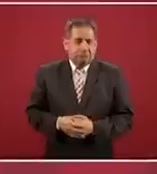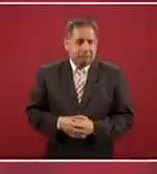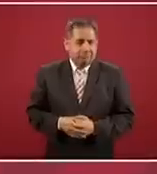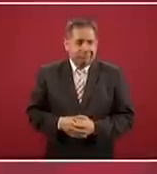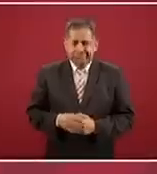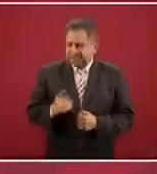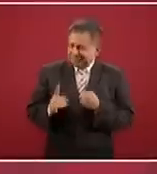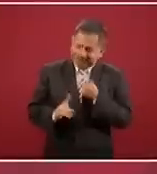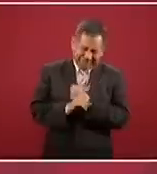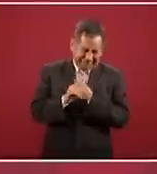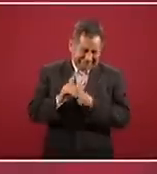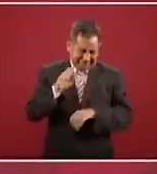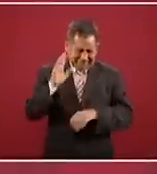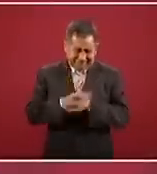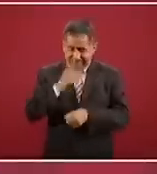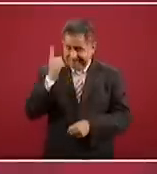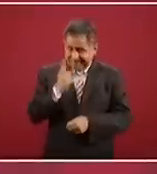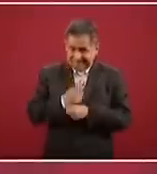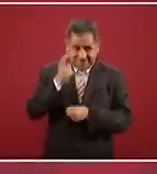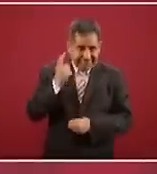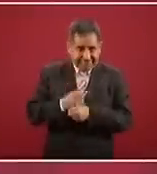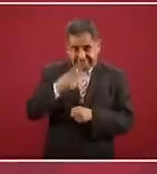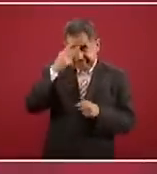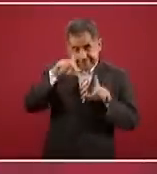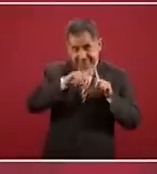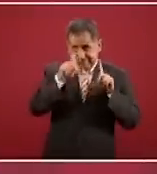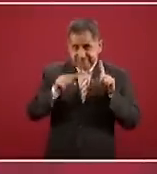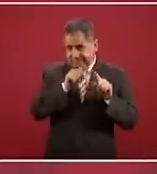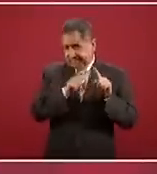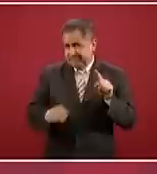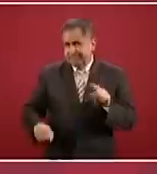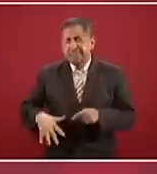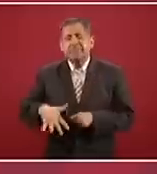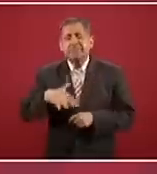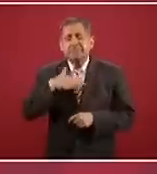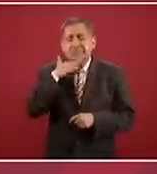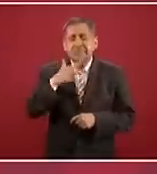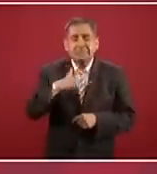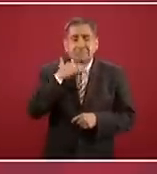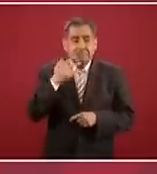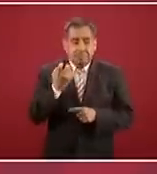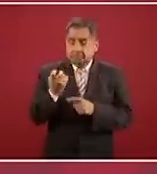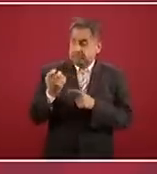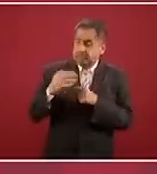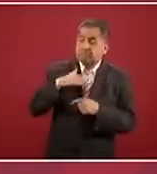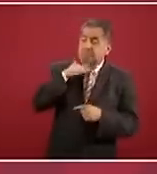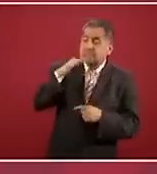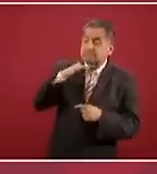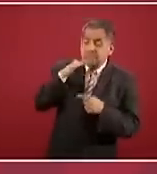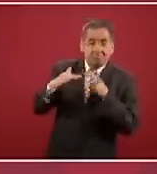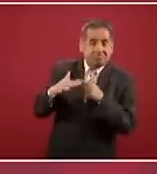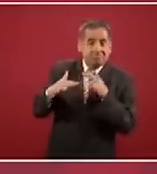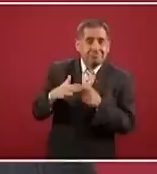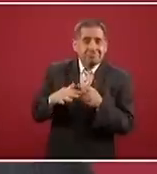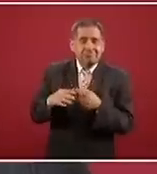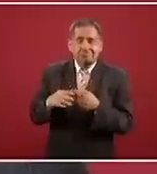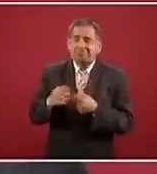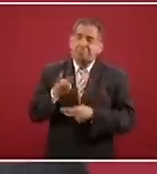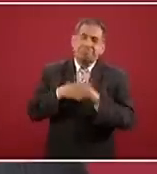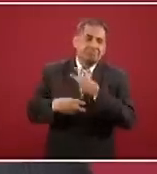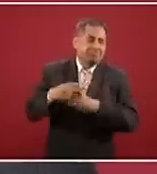El principal problema de México. Nada ha dañado más a México que